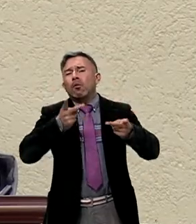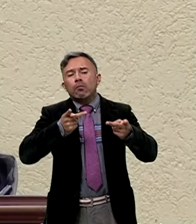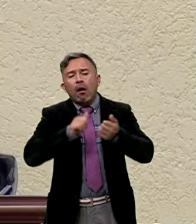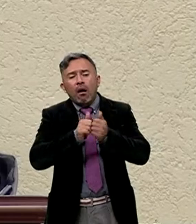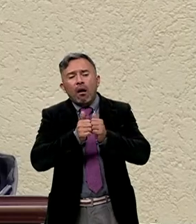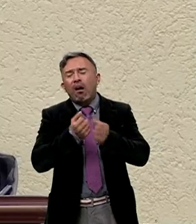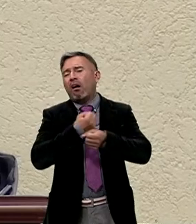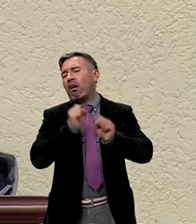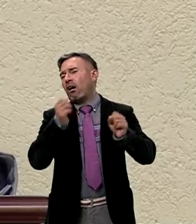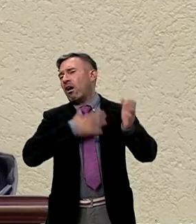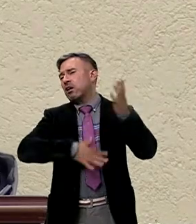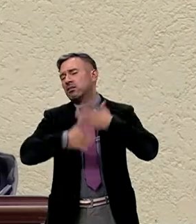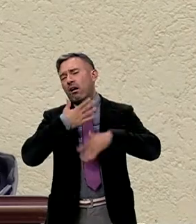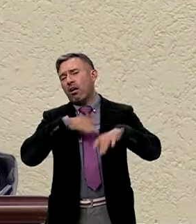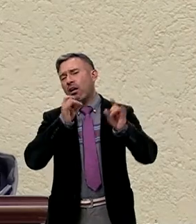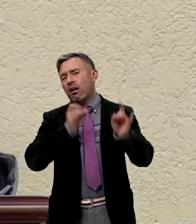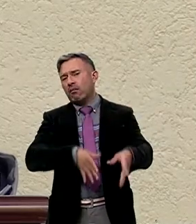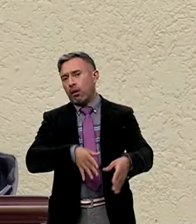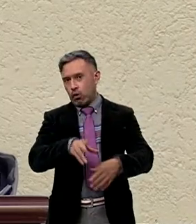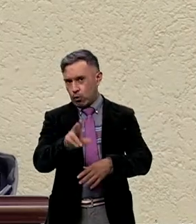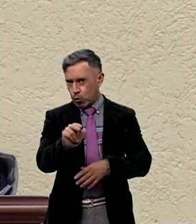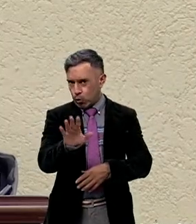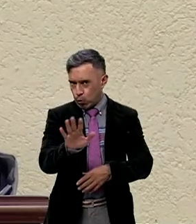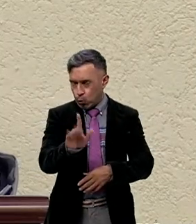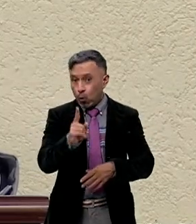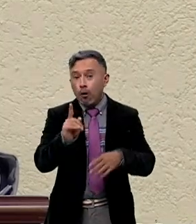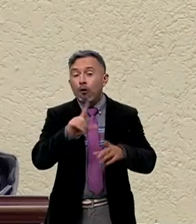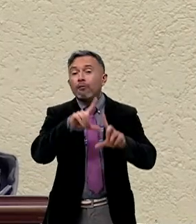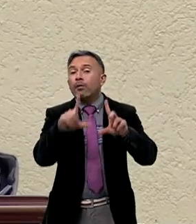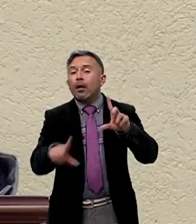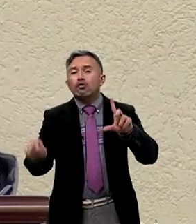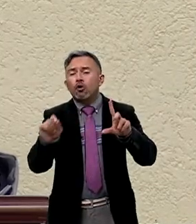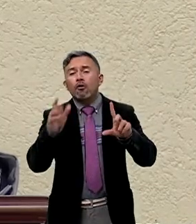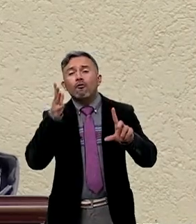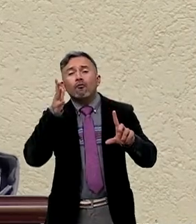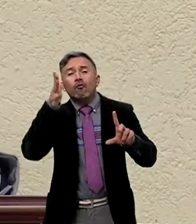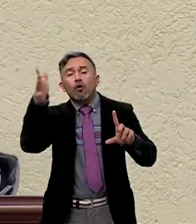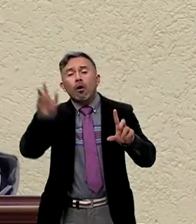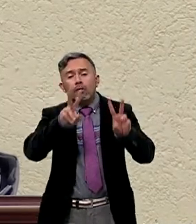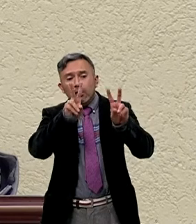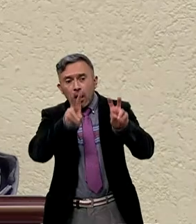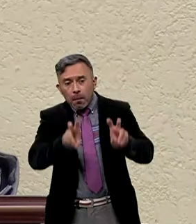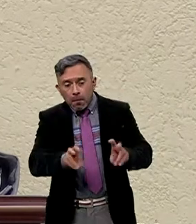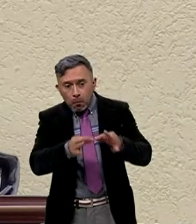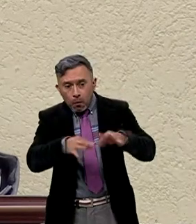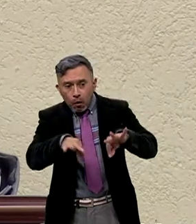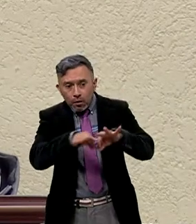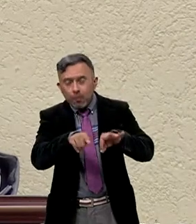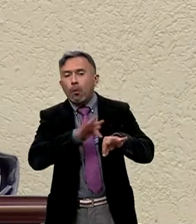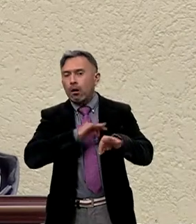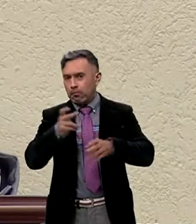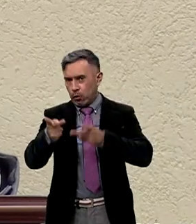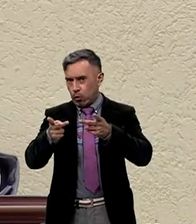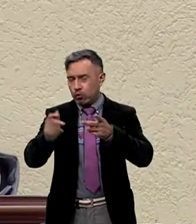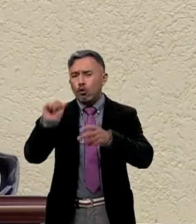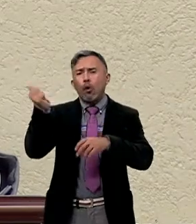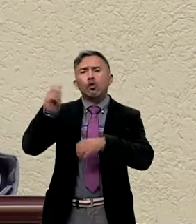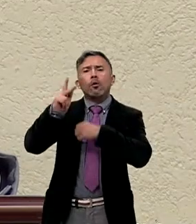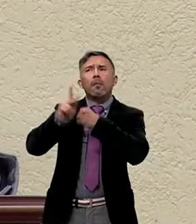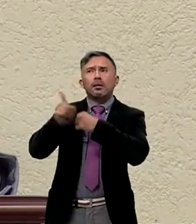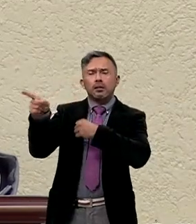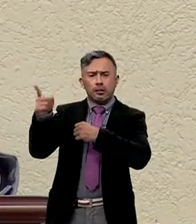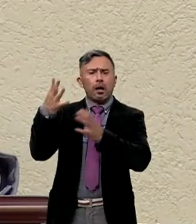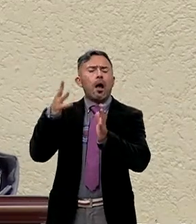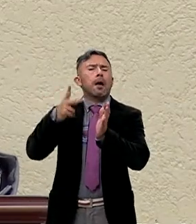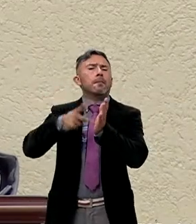de gran relevancia para el futuro de nuestra nación tal como ha ocurrido en otros países en chile ya en un par de ocasiones